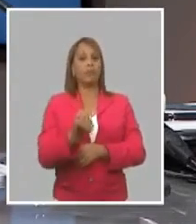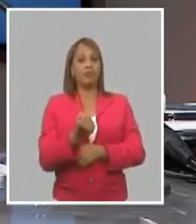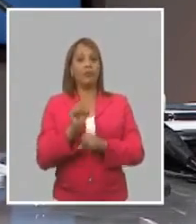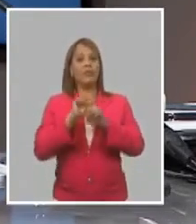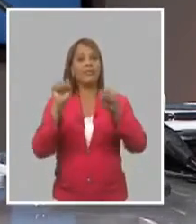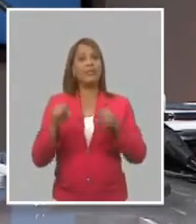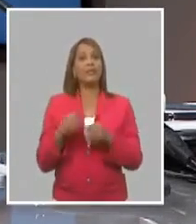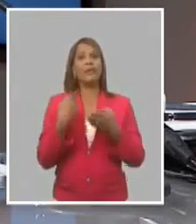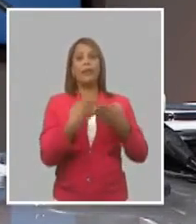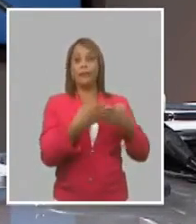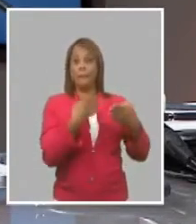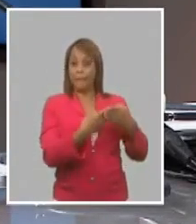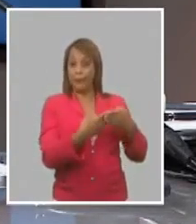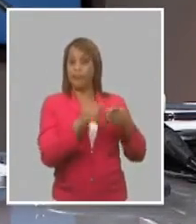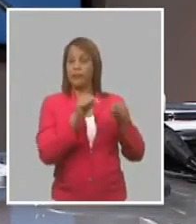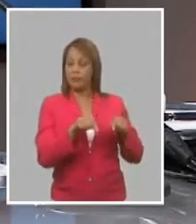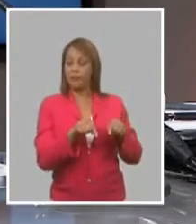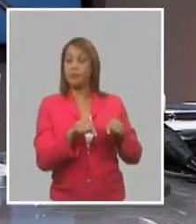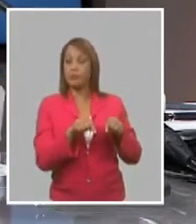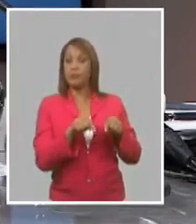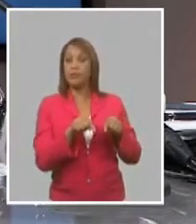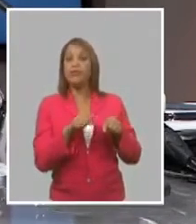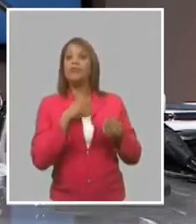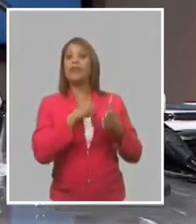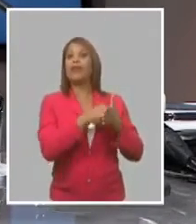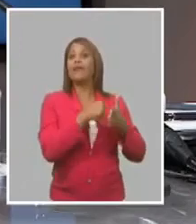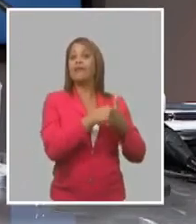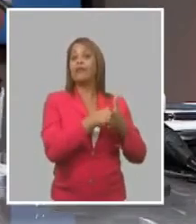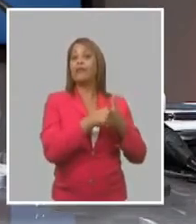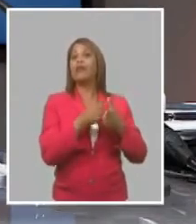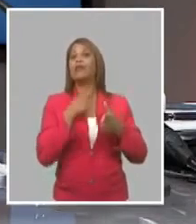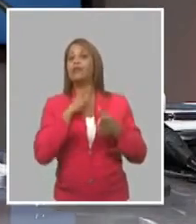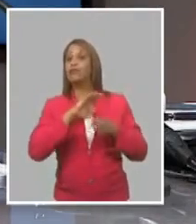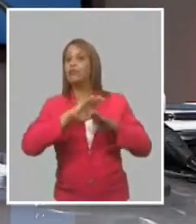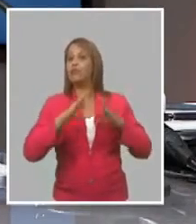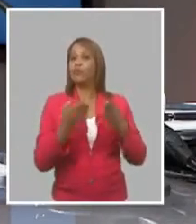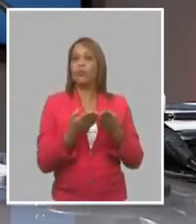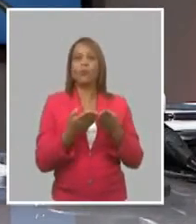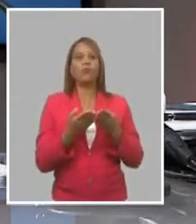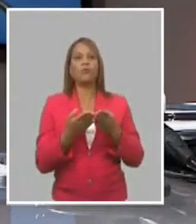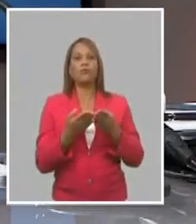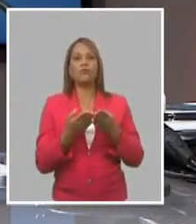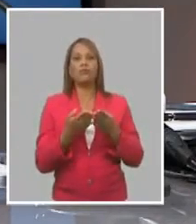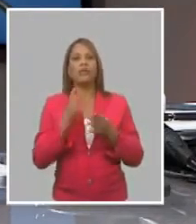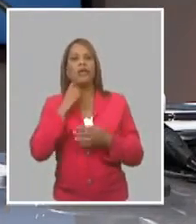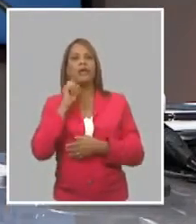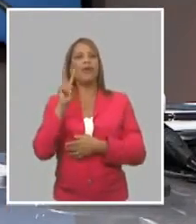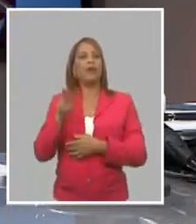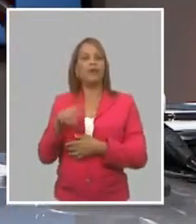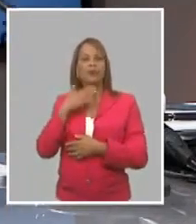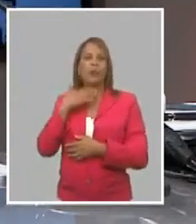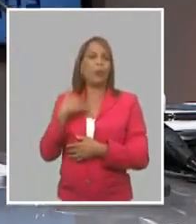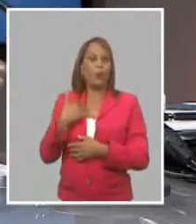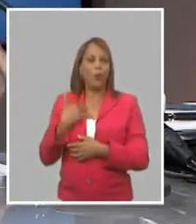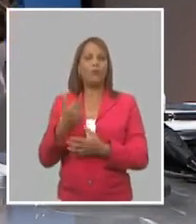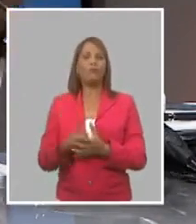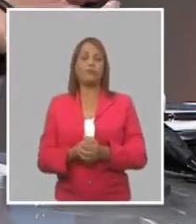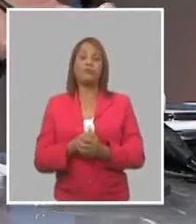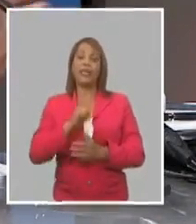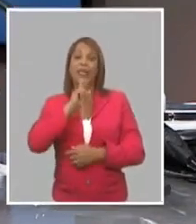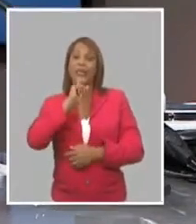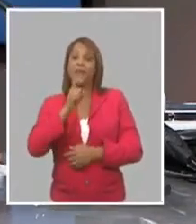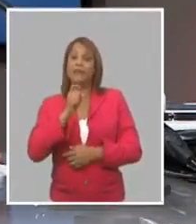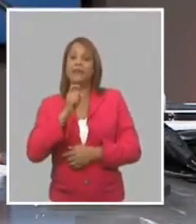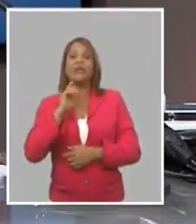el sistema empresarial que tiene que enfrentar los efectos de la devaluación. Y yo creo que